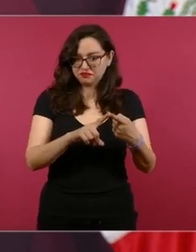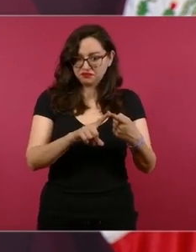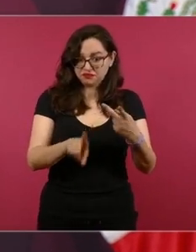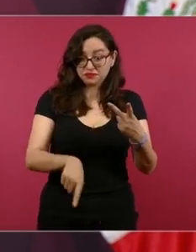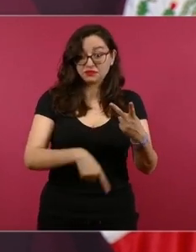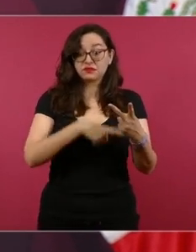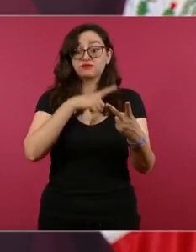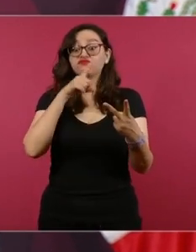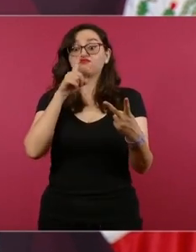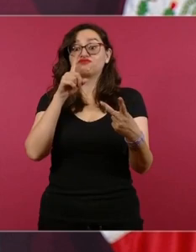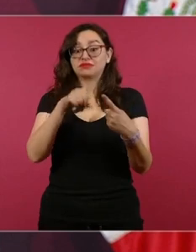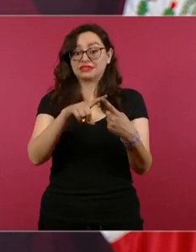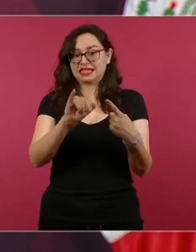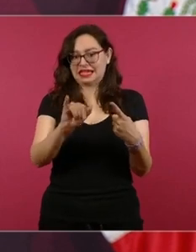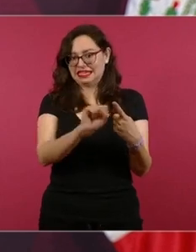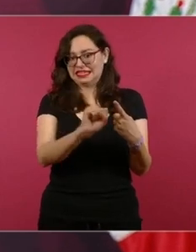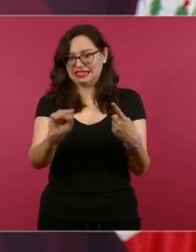lo aplicó